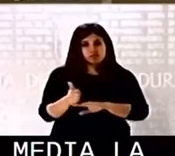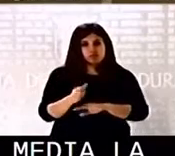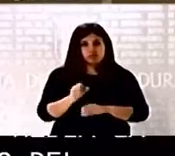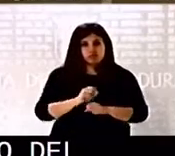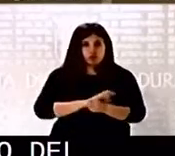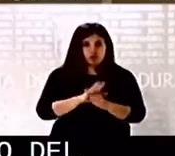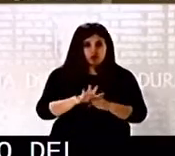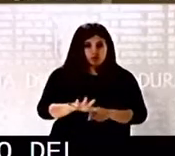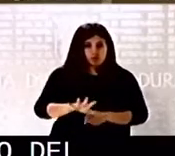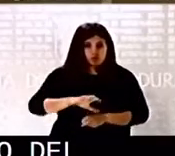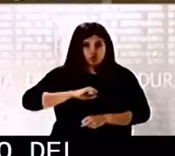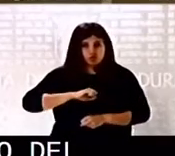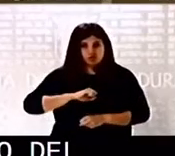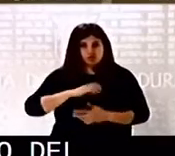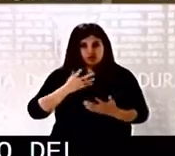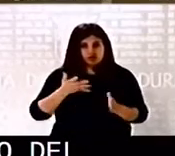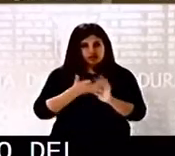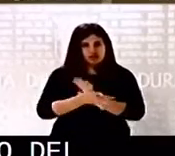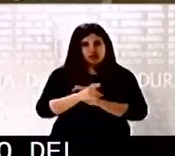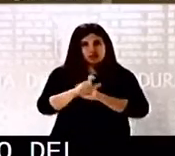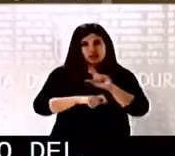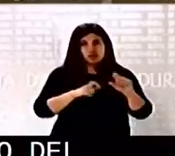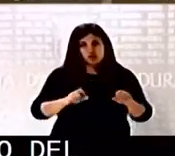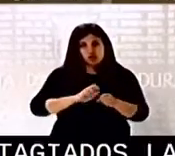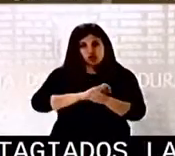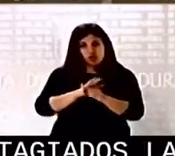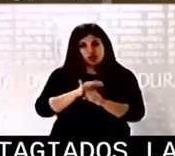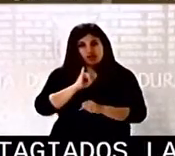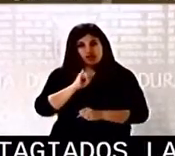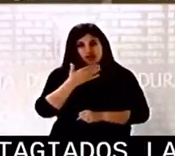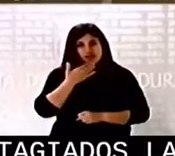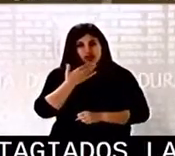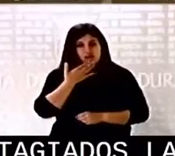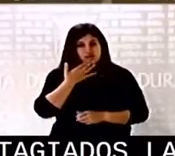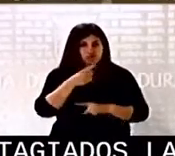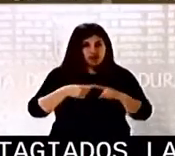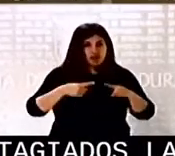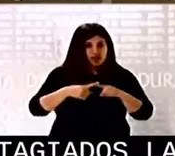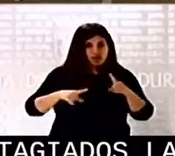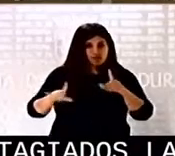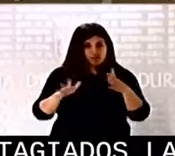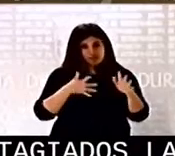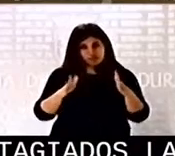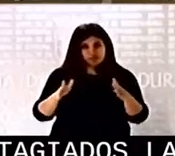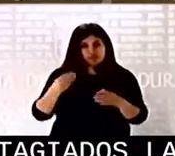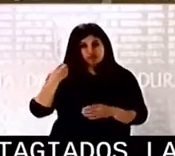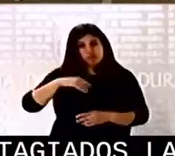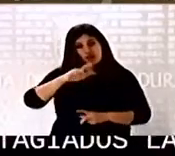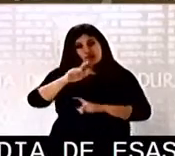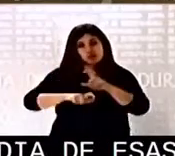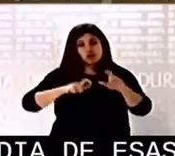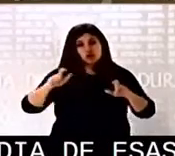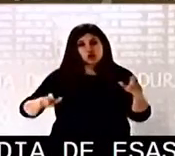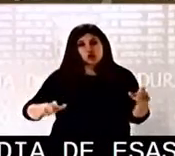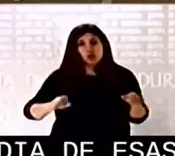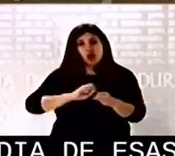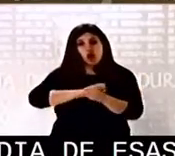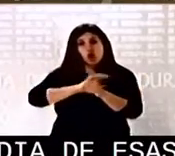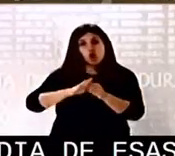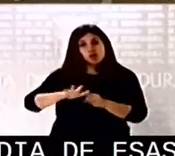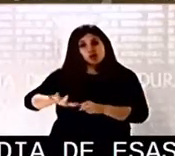decir, la edad media de los contagiados, la edad media de los infectados, la edad media de esas personas que se infectaban por